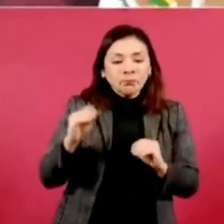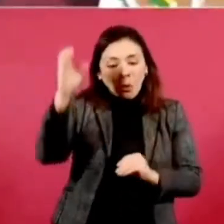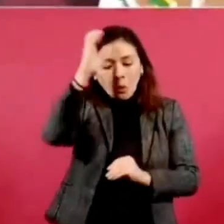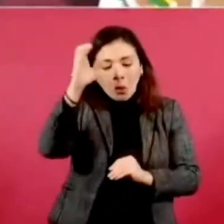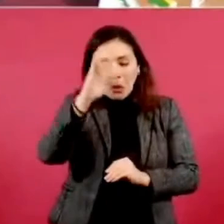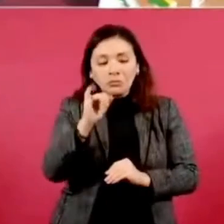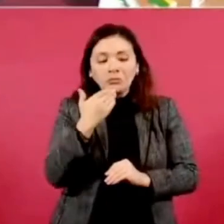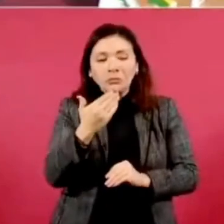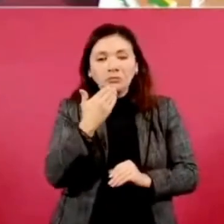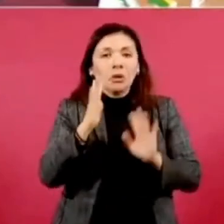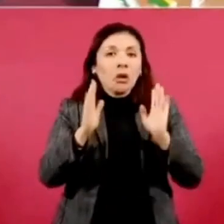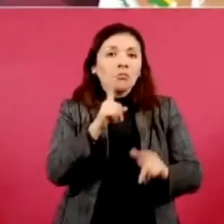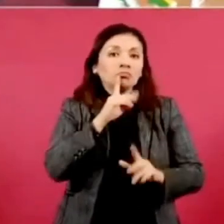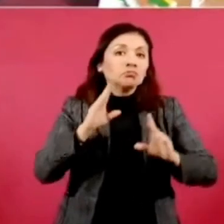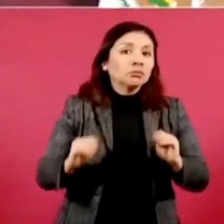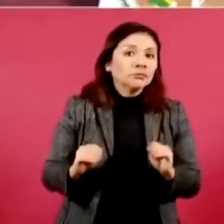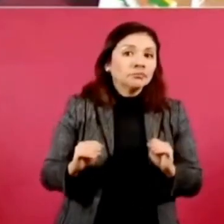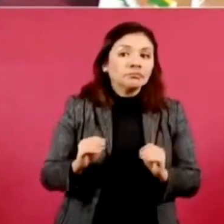Entonces,